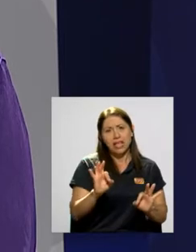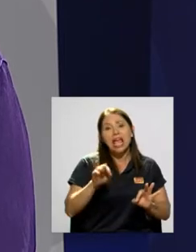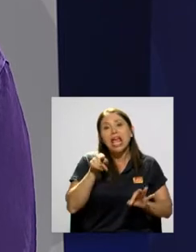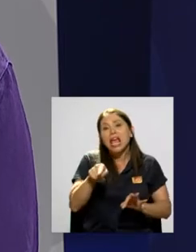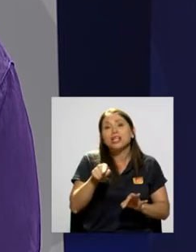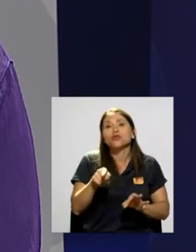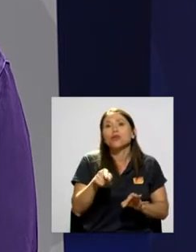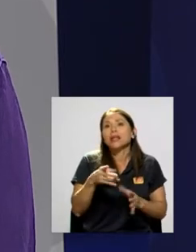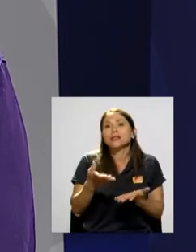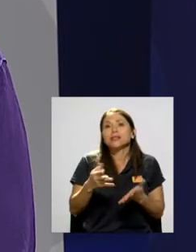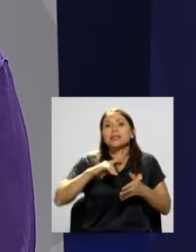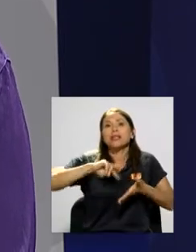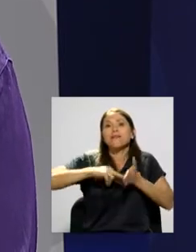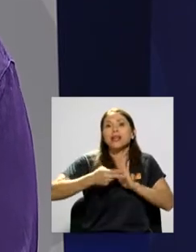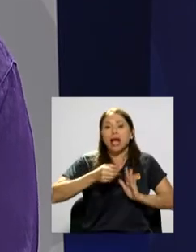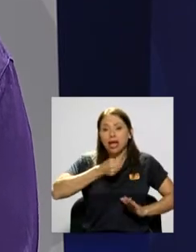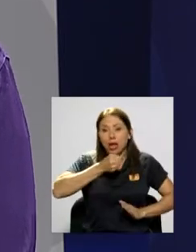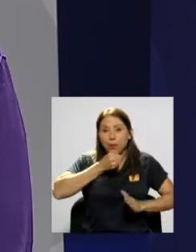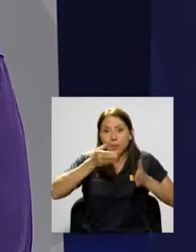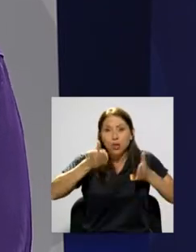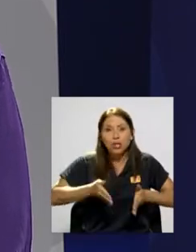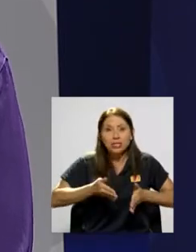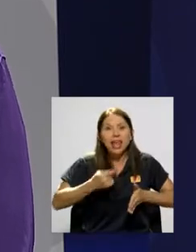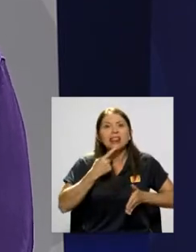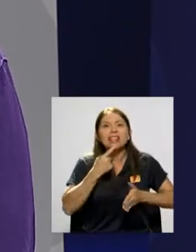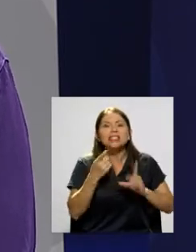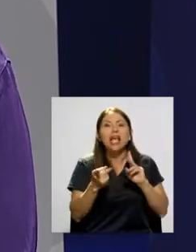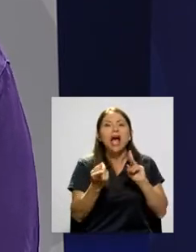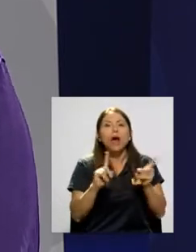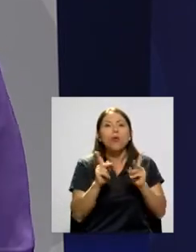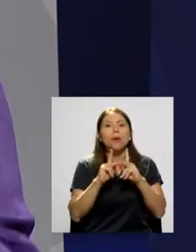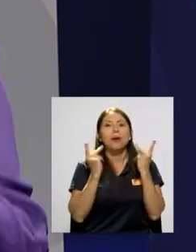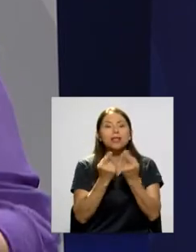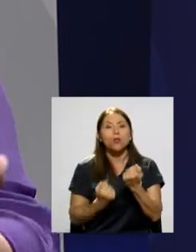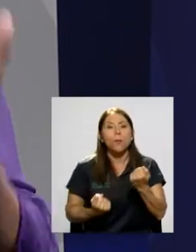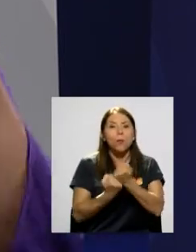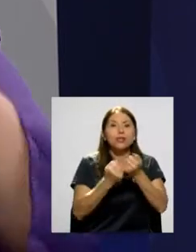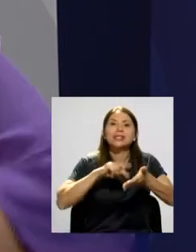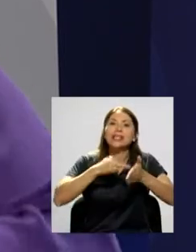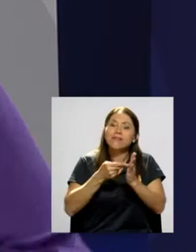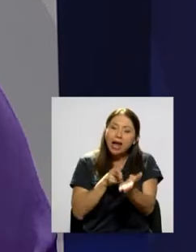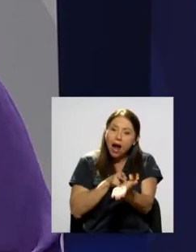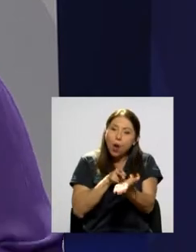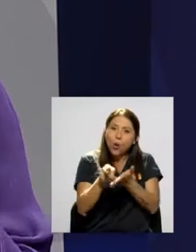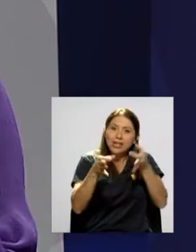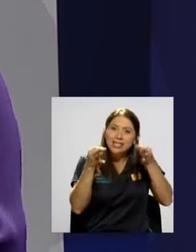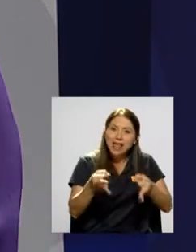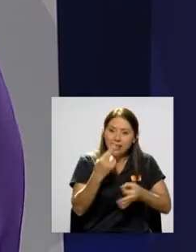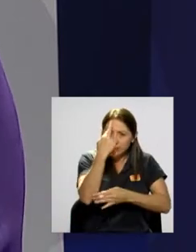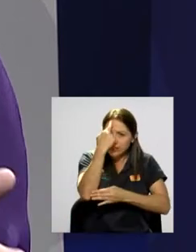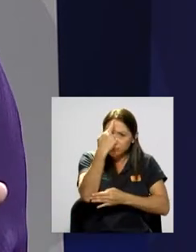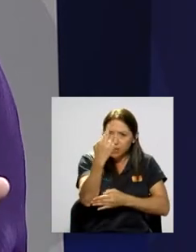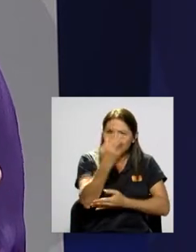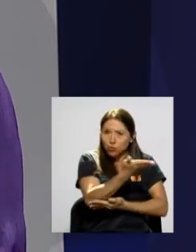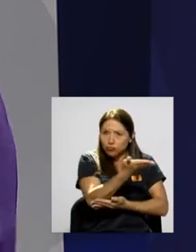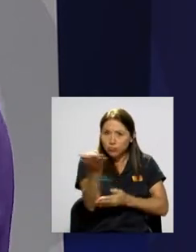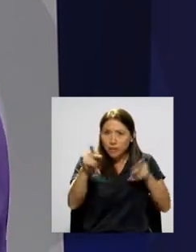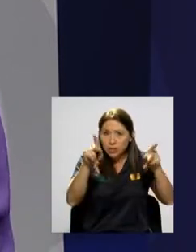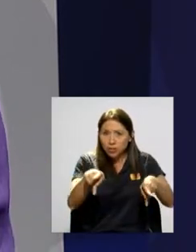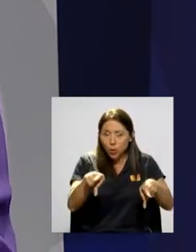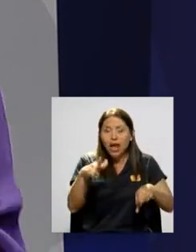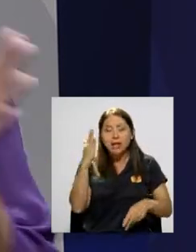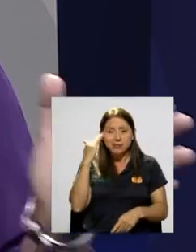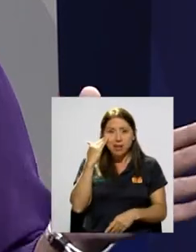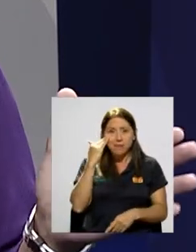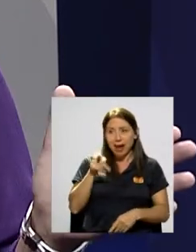ejercicio de honestidad profesional y de respeto por esa audiencia que debe saber que esa persona tiene una postura particular, porque